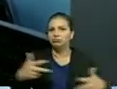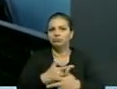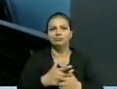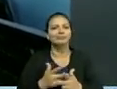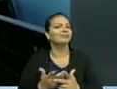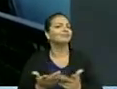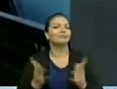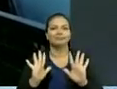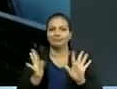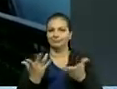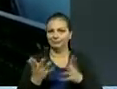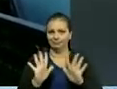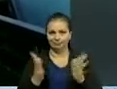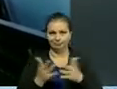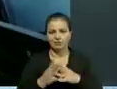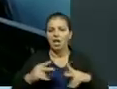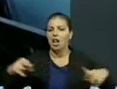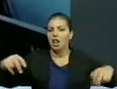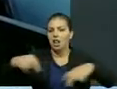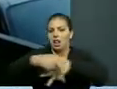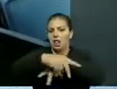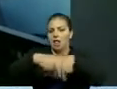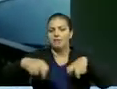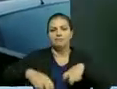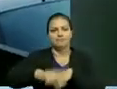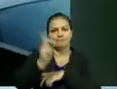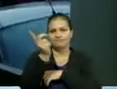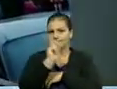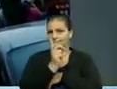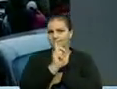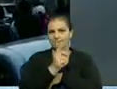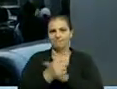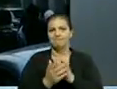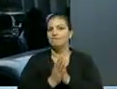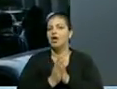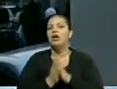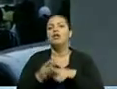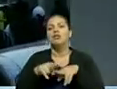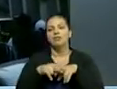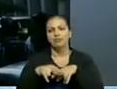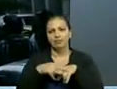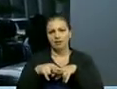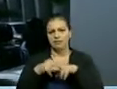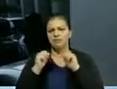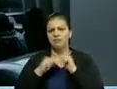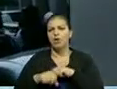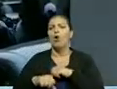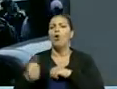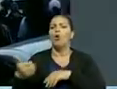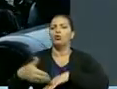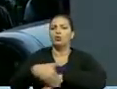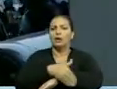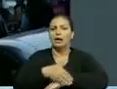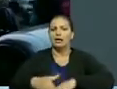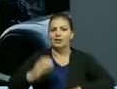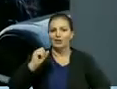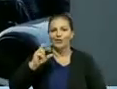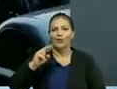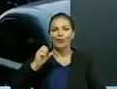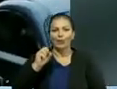bus o si va en taxi. Pero es la novedad de lo que ocurre aquí. Por ejemplo, hay personas que aún se sorprenden